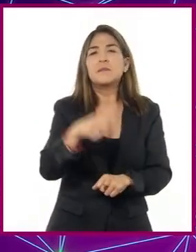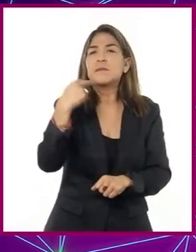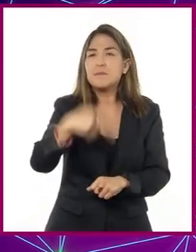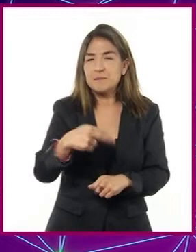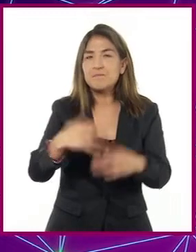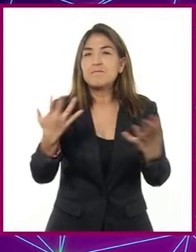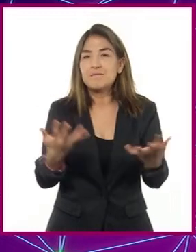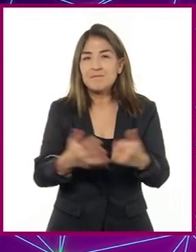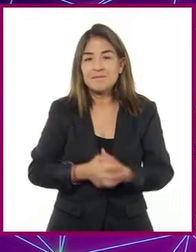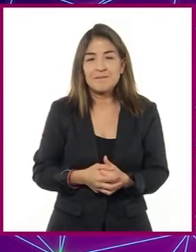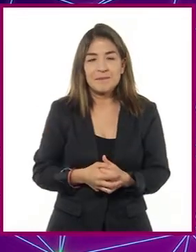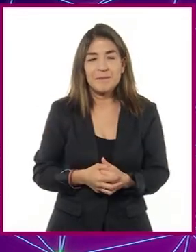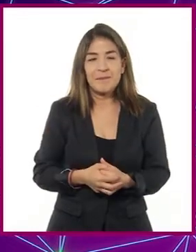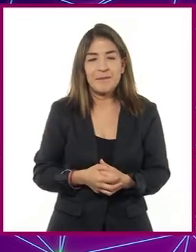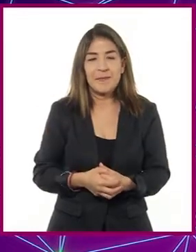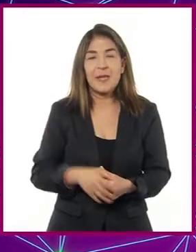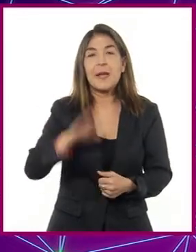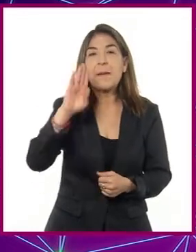este círculo